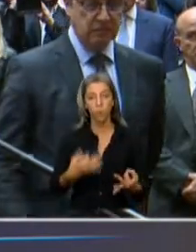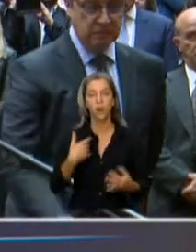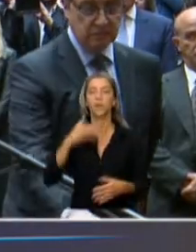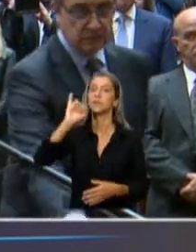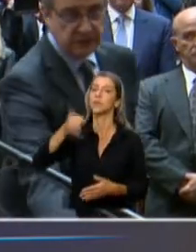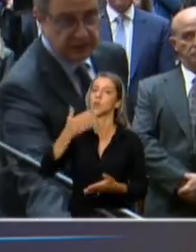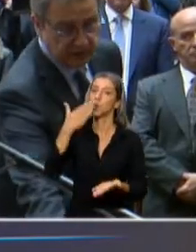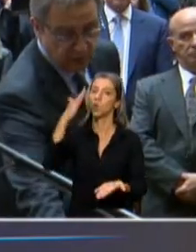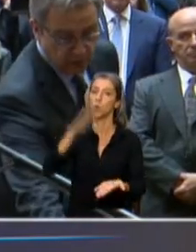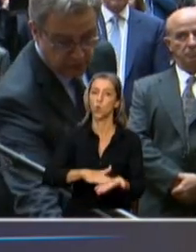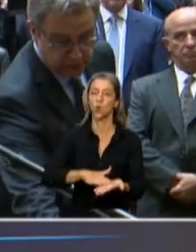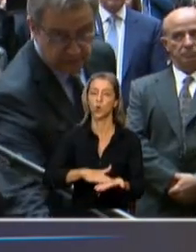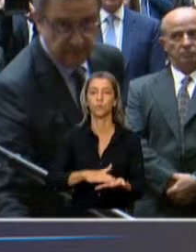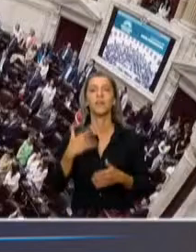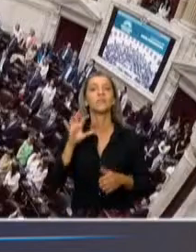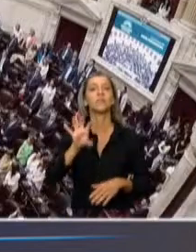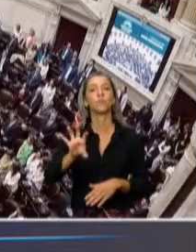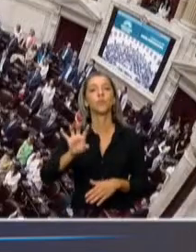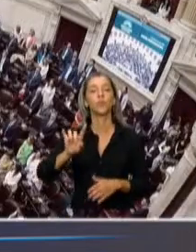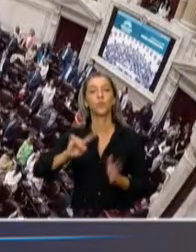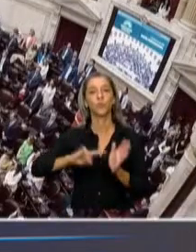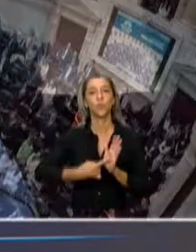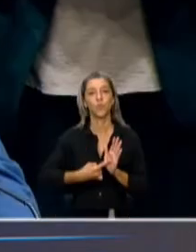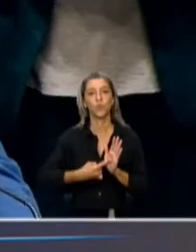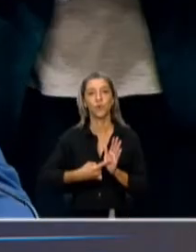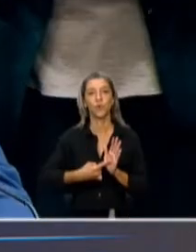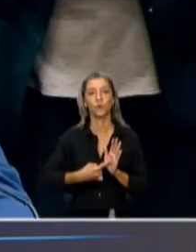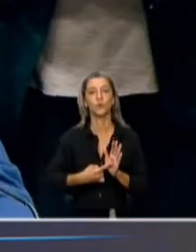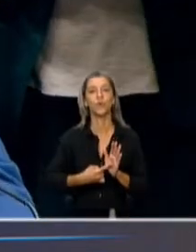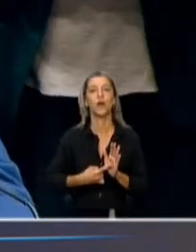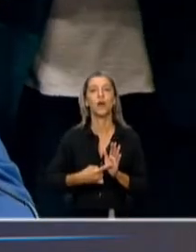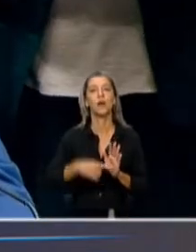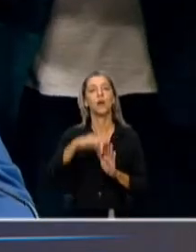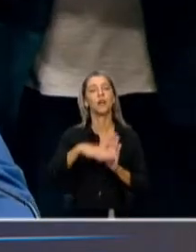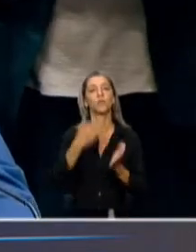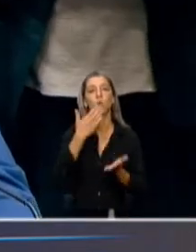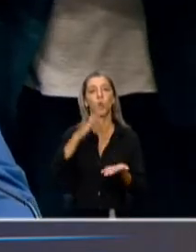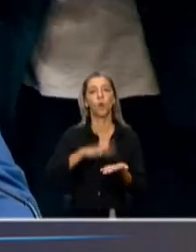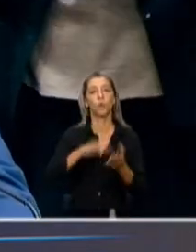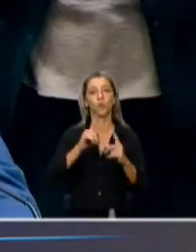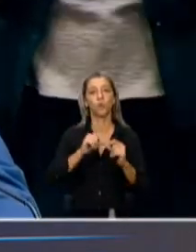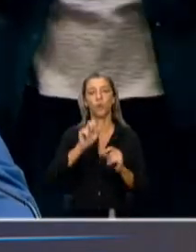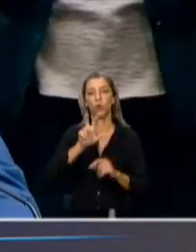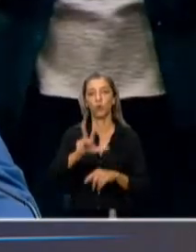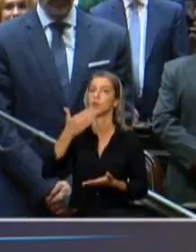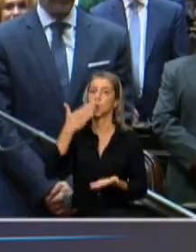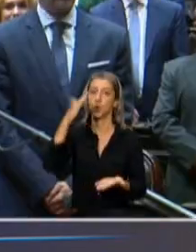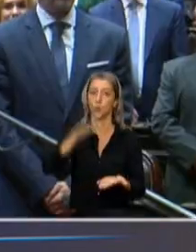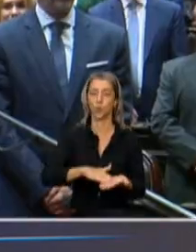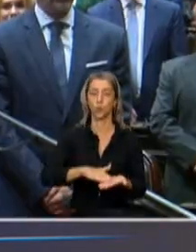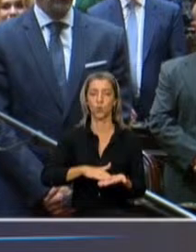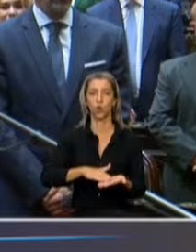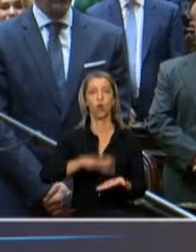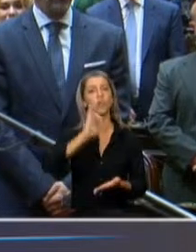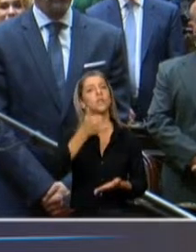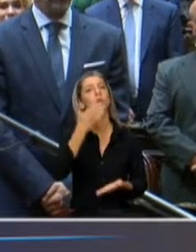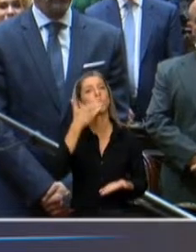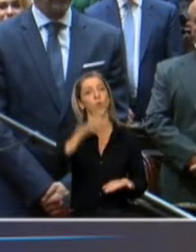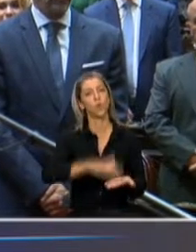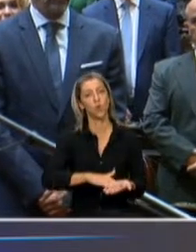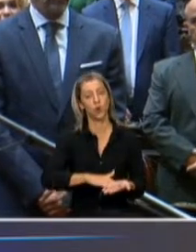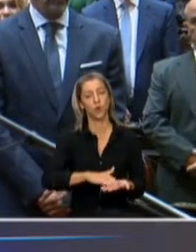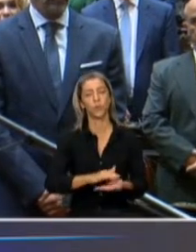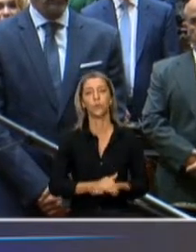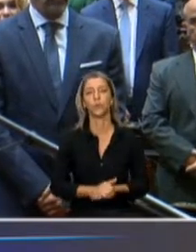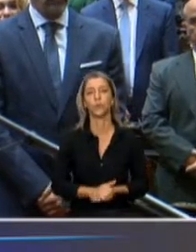llenos, ¿sí? La verdad que estábamos ante un momento de mucha expectativa. Pero se nota el cambio de época, ¿no? Porque había más sosegados los diputados. Había